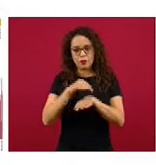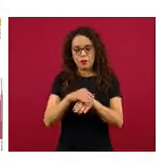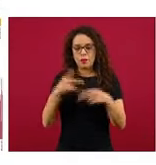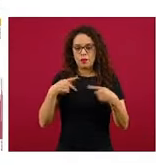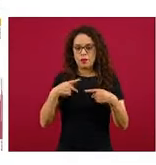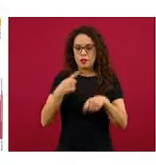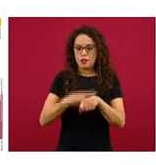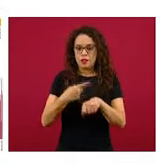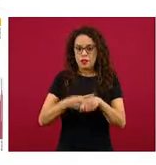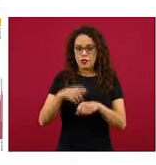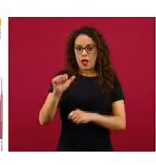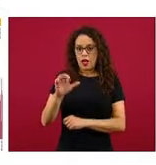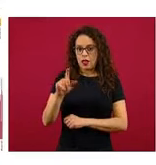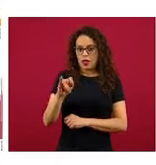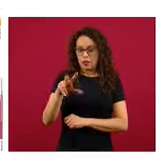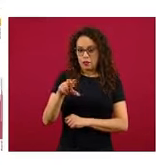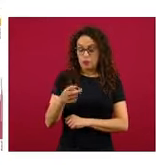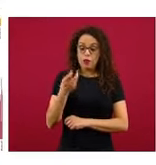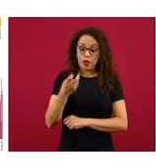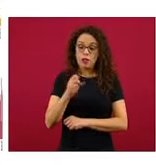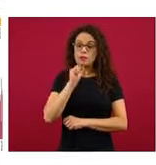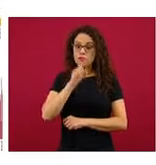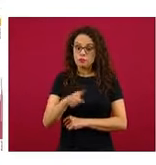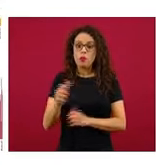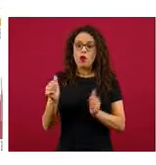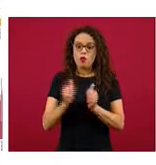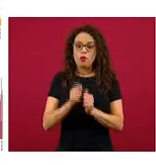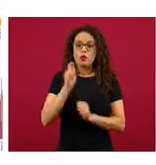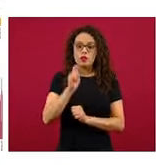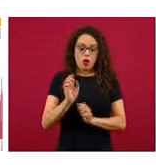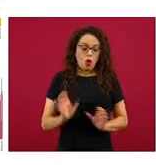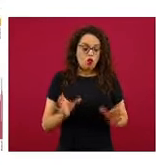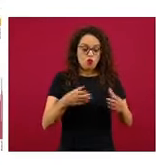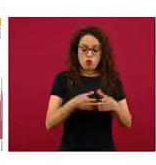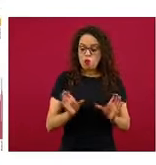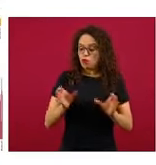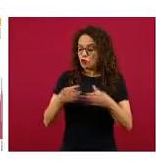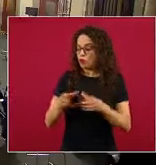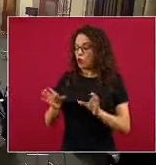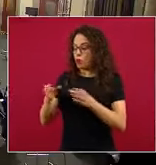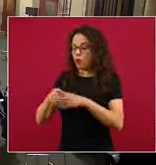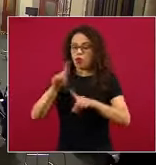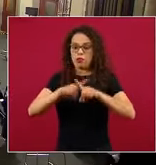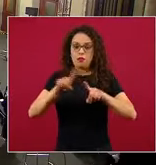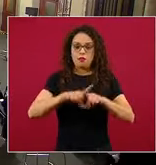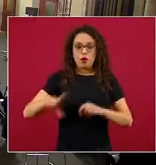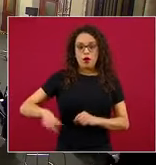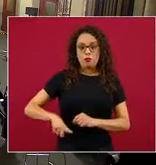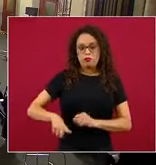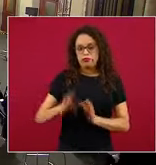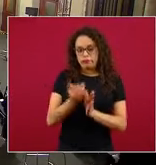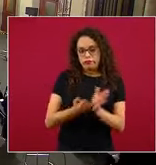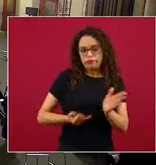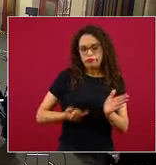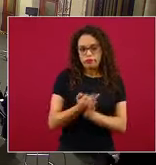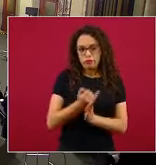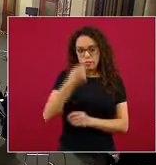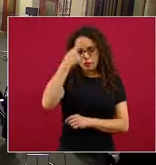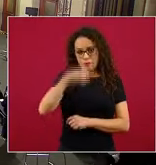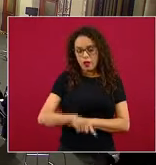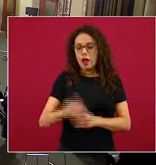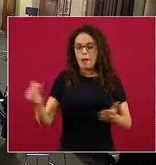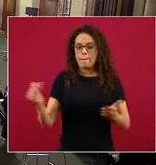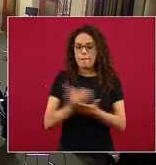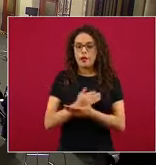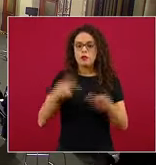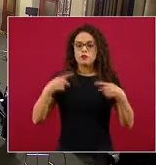casos. Y esto lógicamente tiene que ver también con las medidas comunitarias que en su momento los diferentes gobiernos implementan para disminuir la movilidad